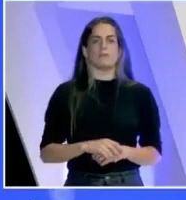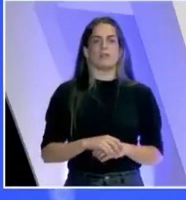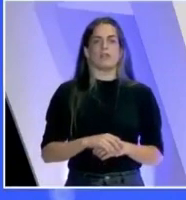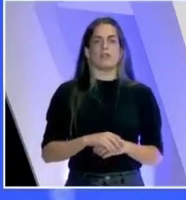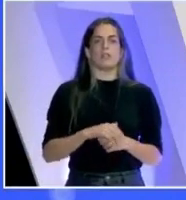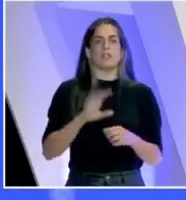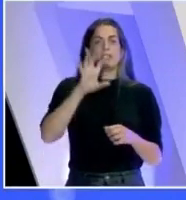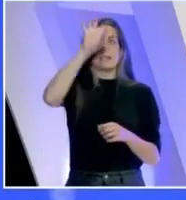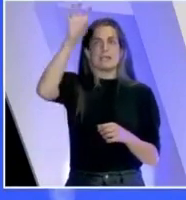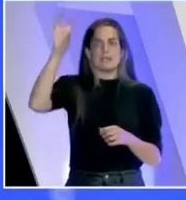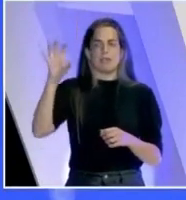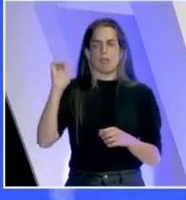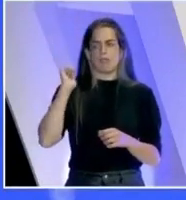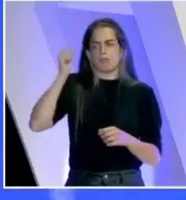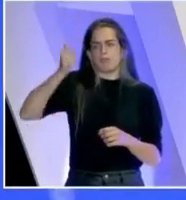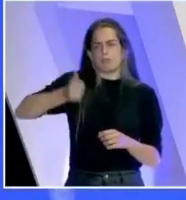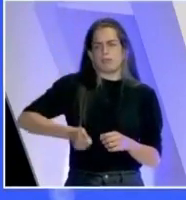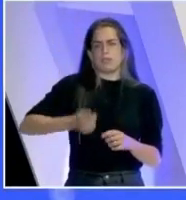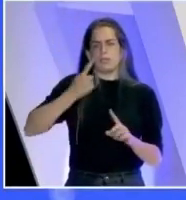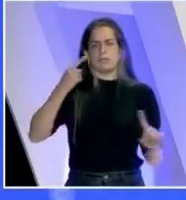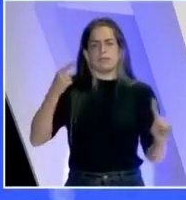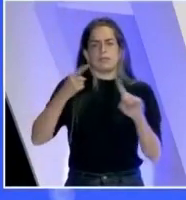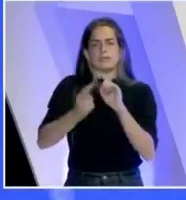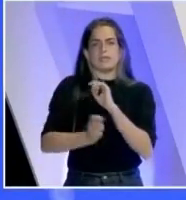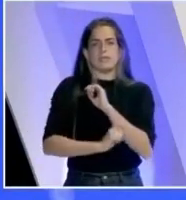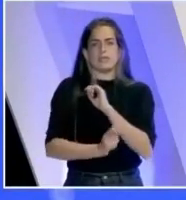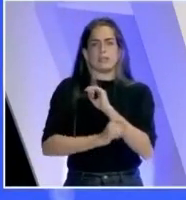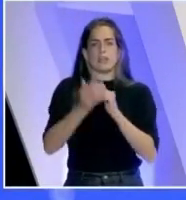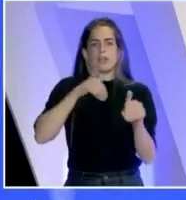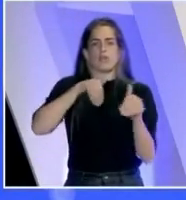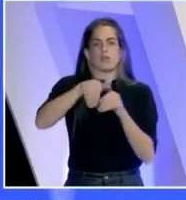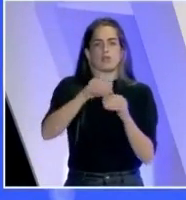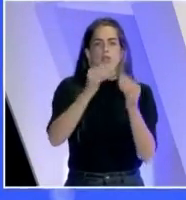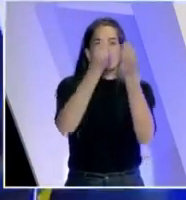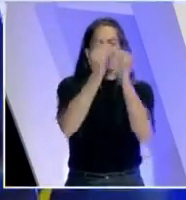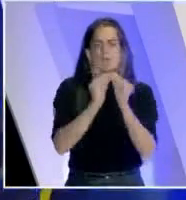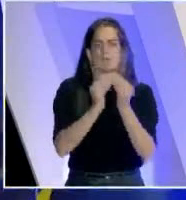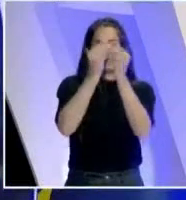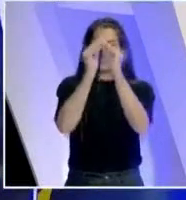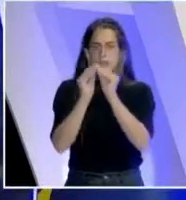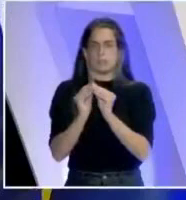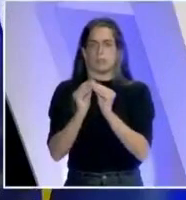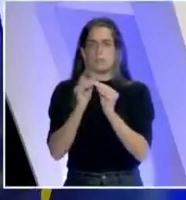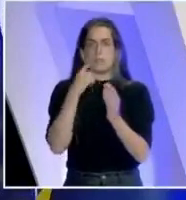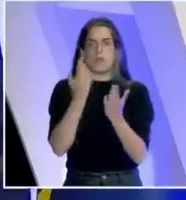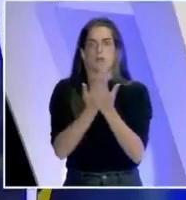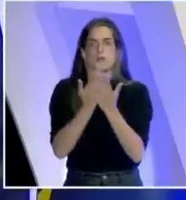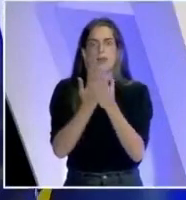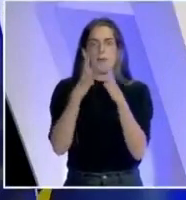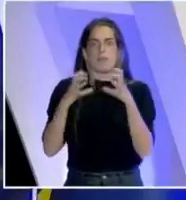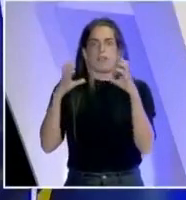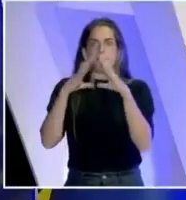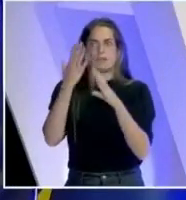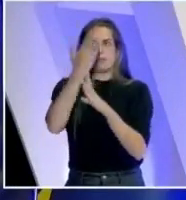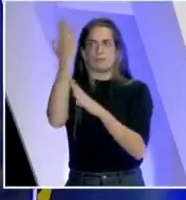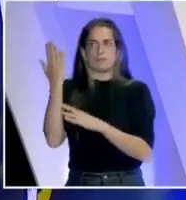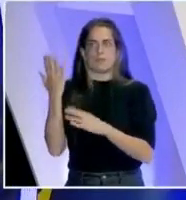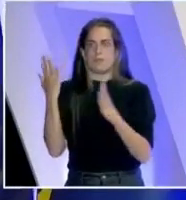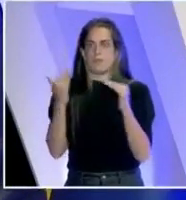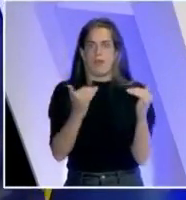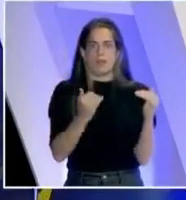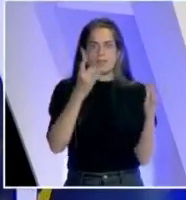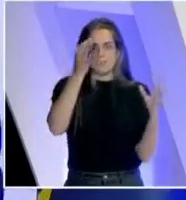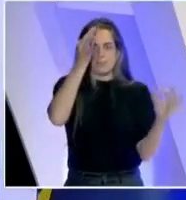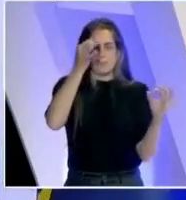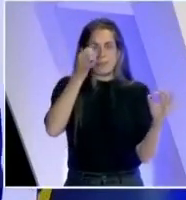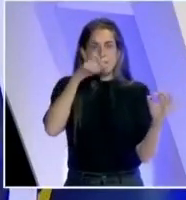trabajando desde hace tiempo en estrategias de futuro, pero muy pocos tienen ya algo tan ambicioso, tan riguroso y concreto como